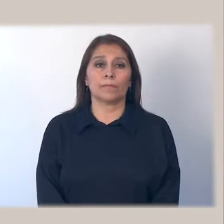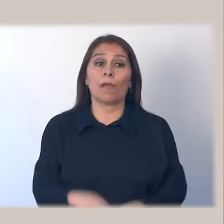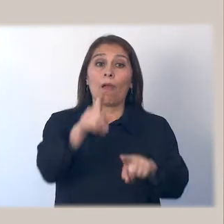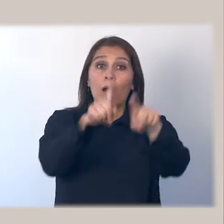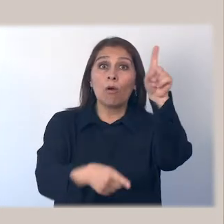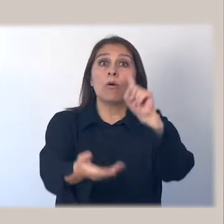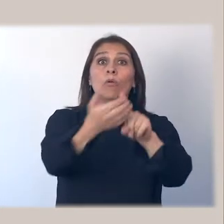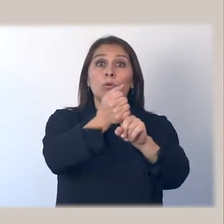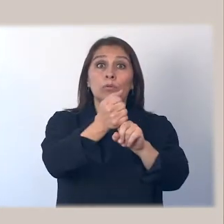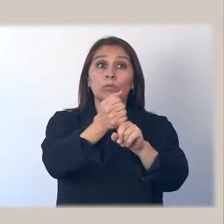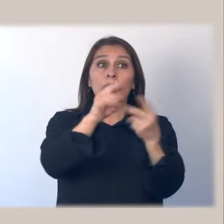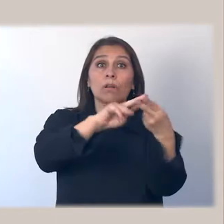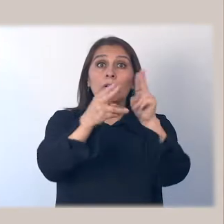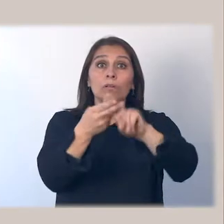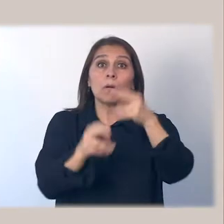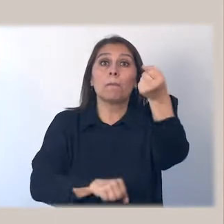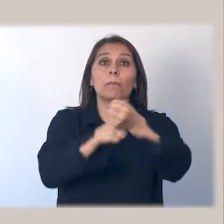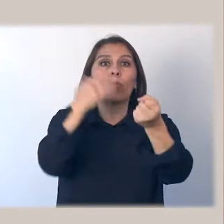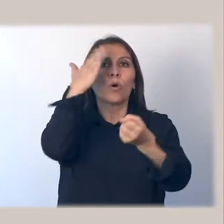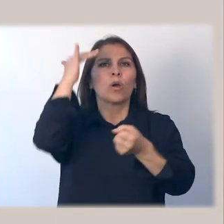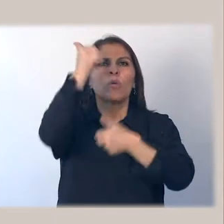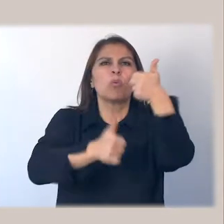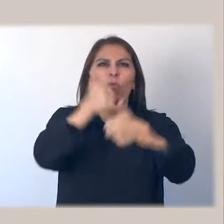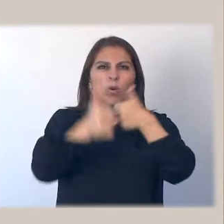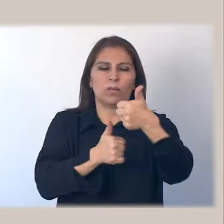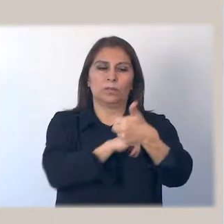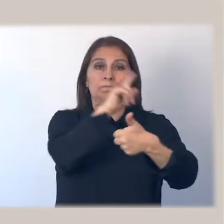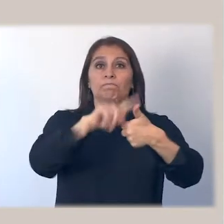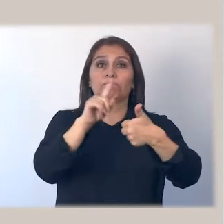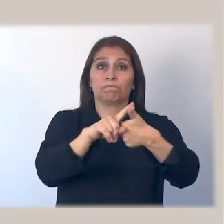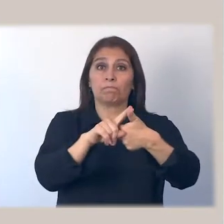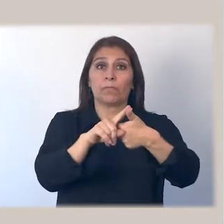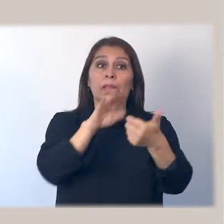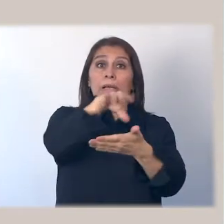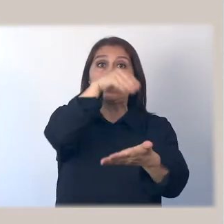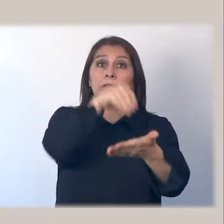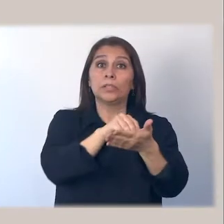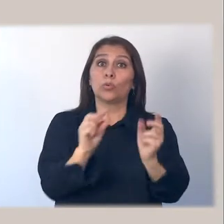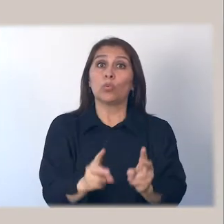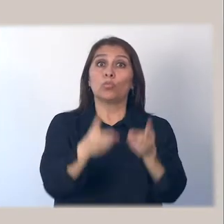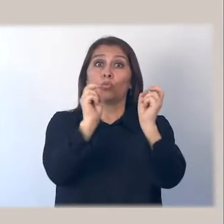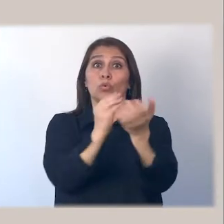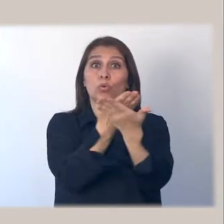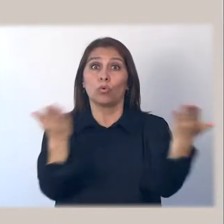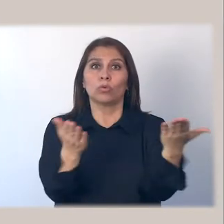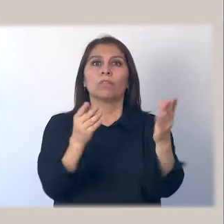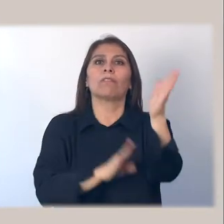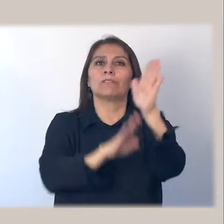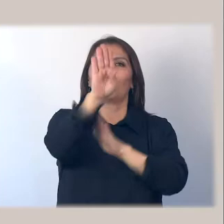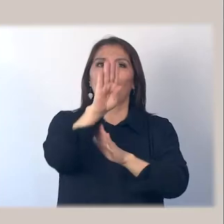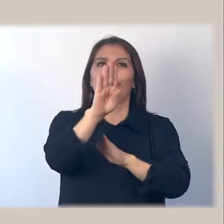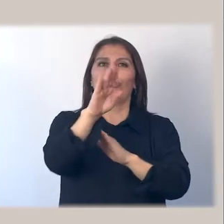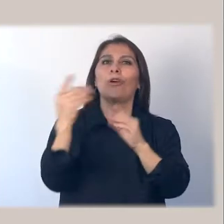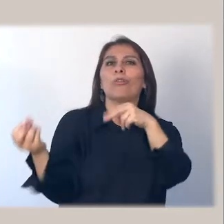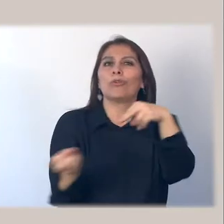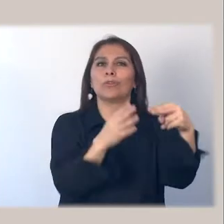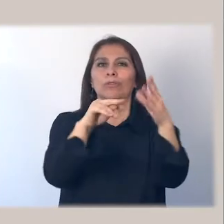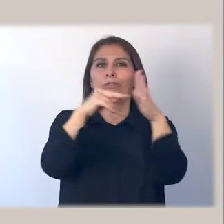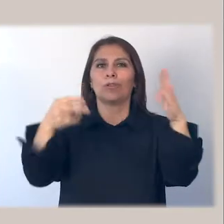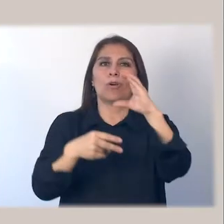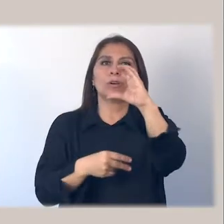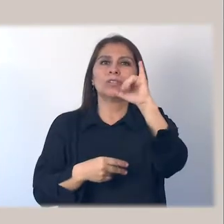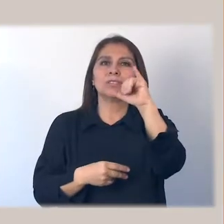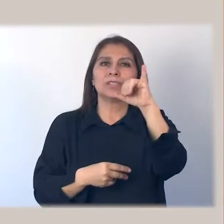calidad. Algunos de los logros en relación con el apoyo académico fueron la puesta en funcionamiento del Centro de Innovación y Desarrollo Educativo y